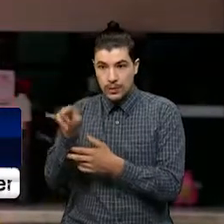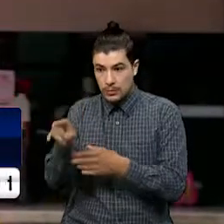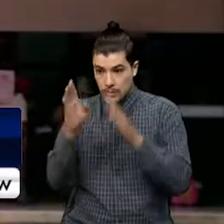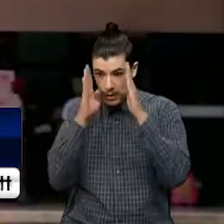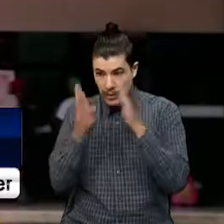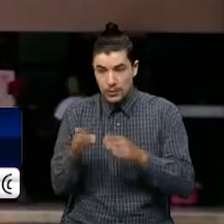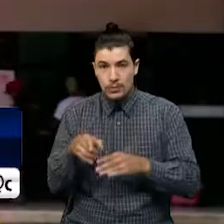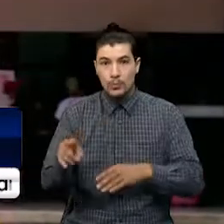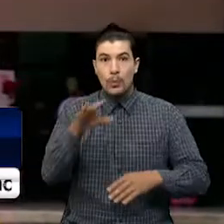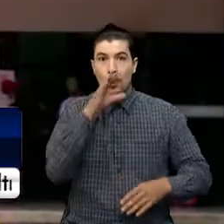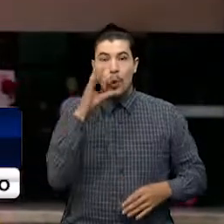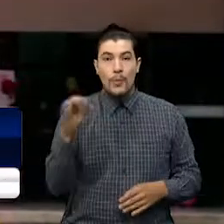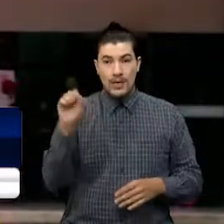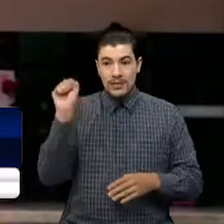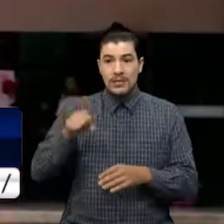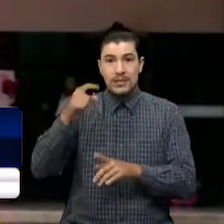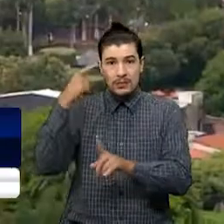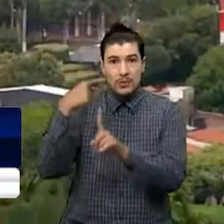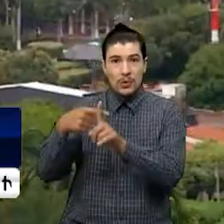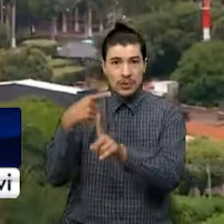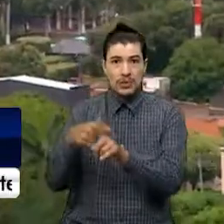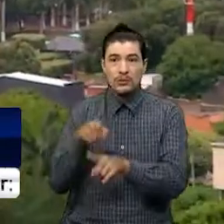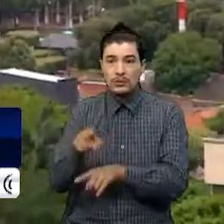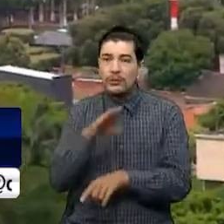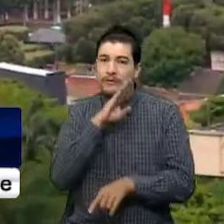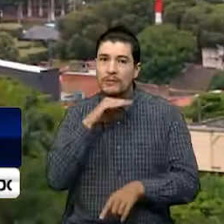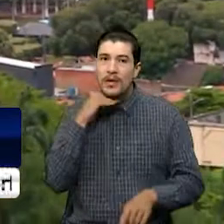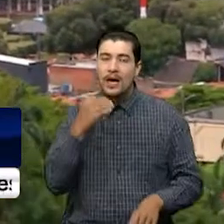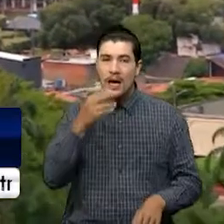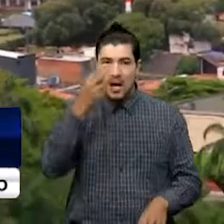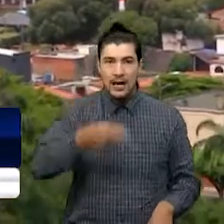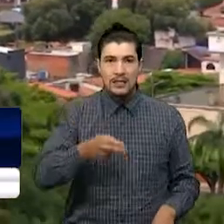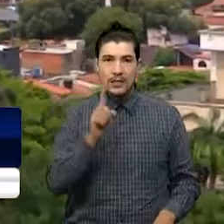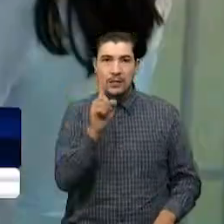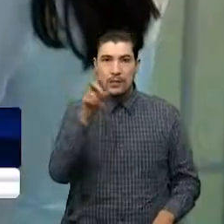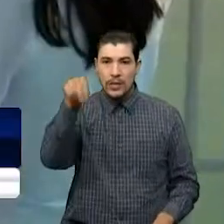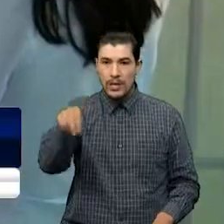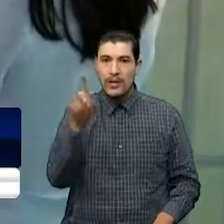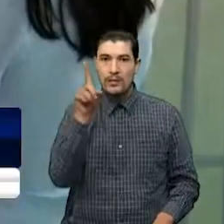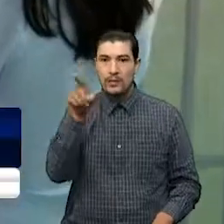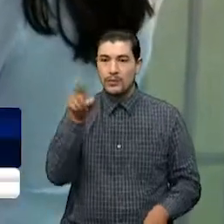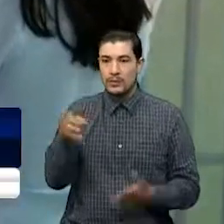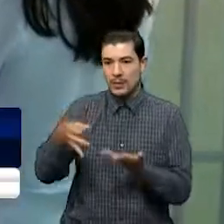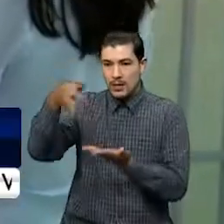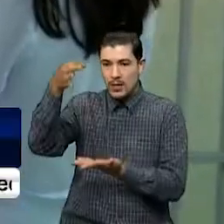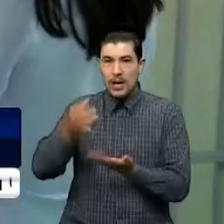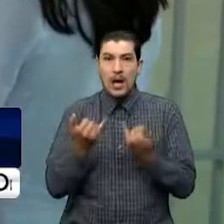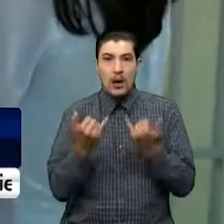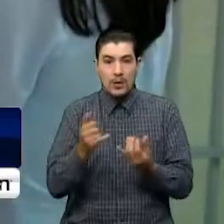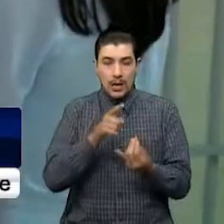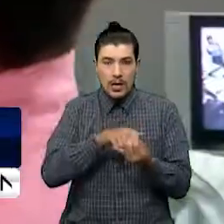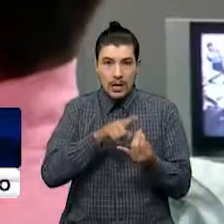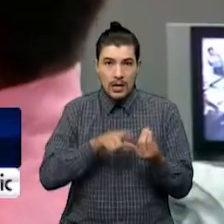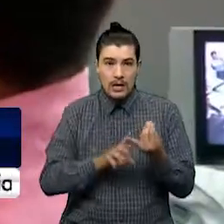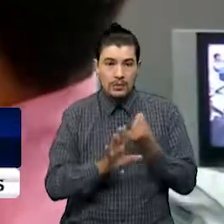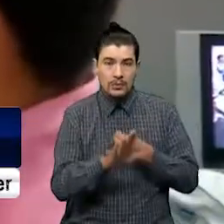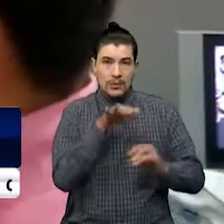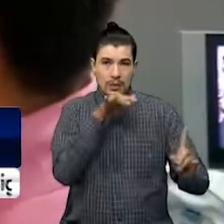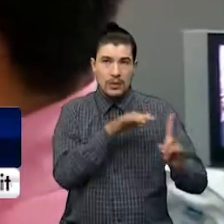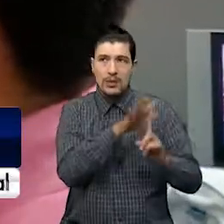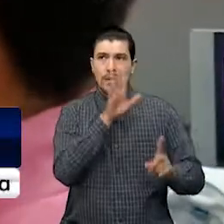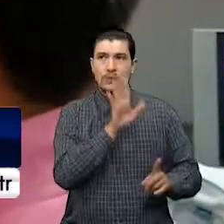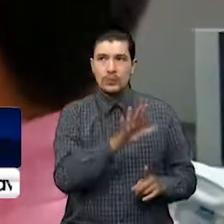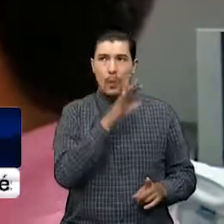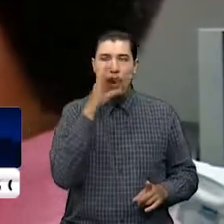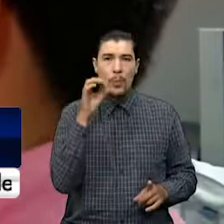un hombre que dio positivo para H1N1 en la capital norte santandereana. En esta ocasión, la influenza contagió a un hombre de